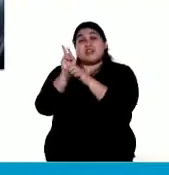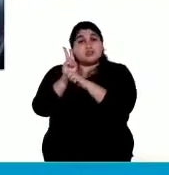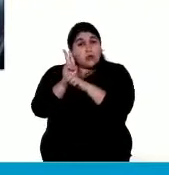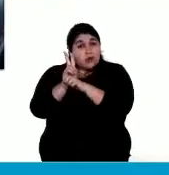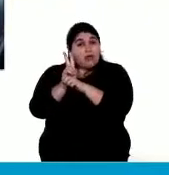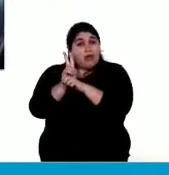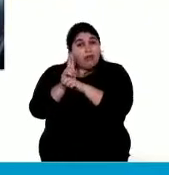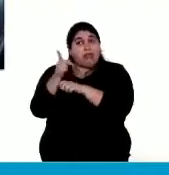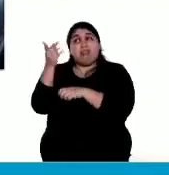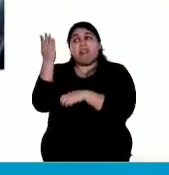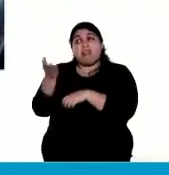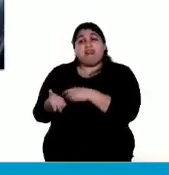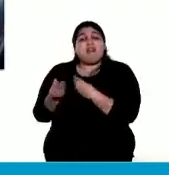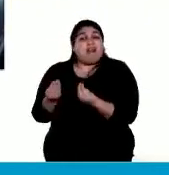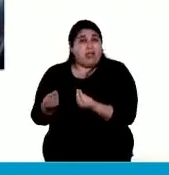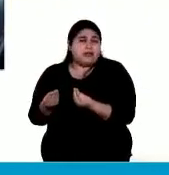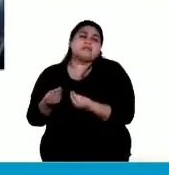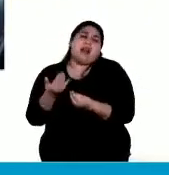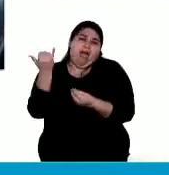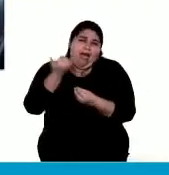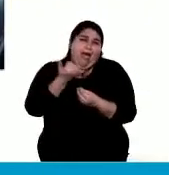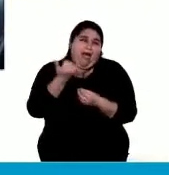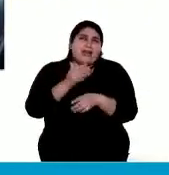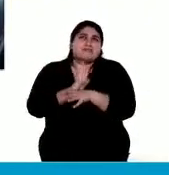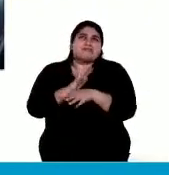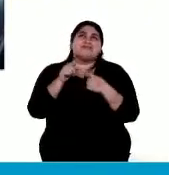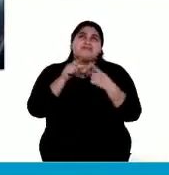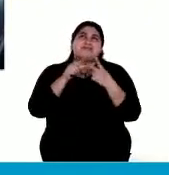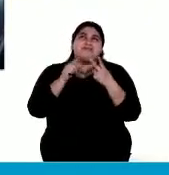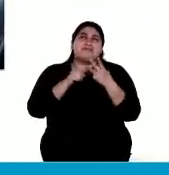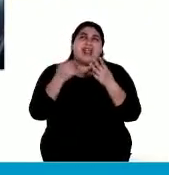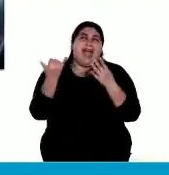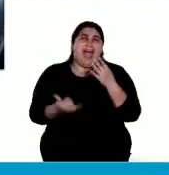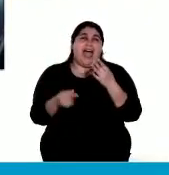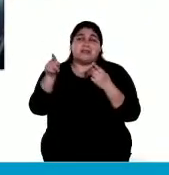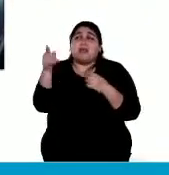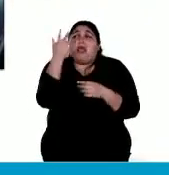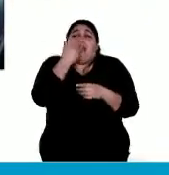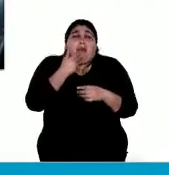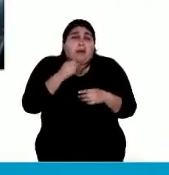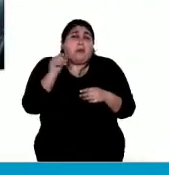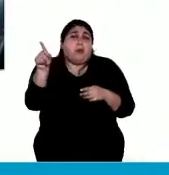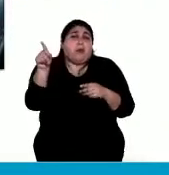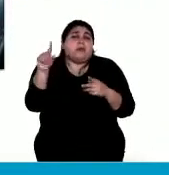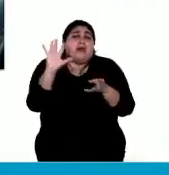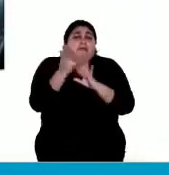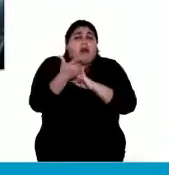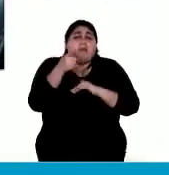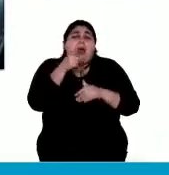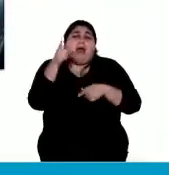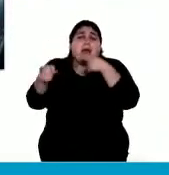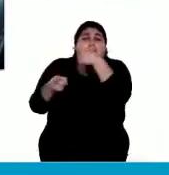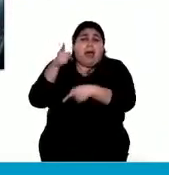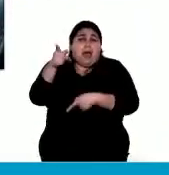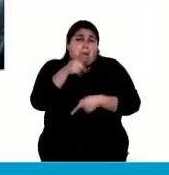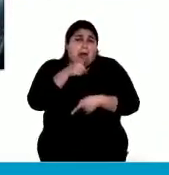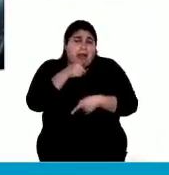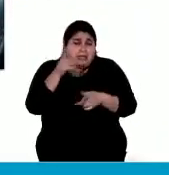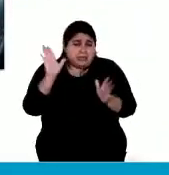es todo eso y podríamos seguir buscando calificaciones. Porque, digo, como a él le gustan las calificaciones, que en realidad son, en muchos